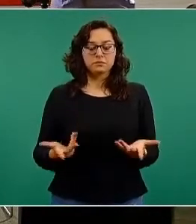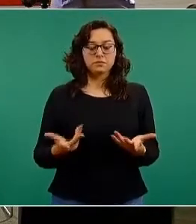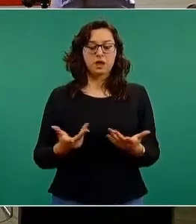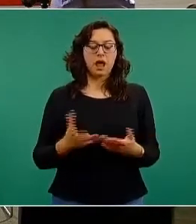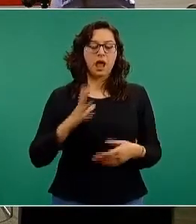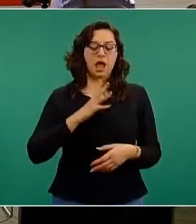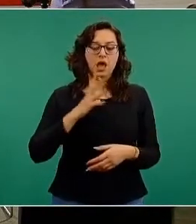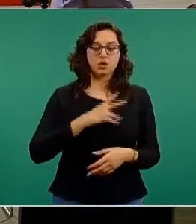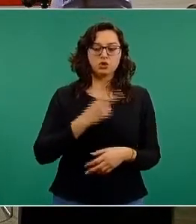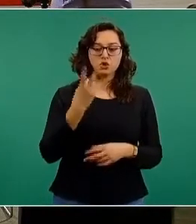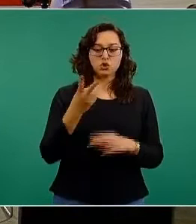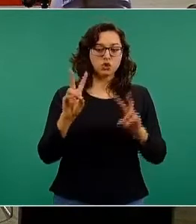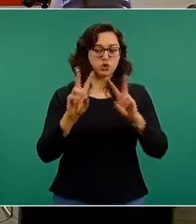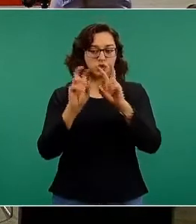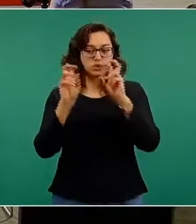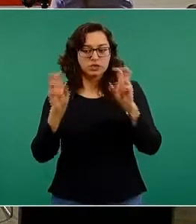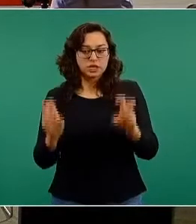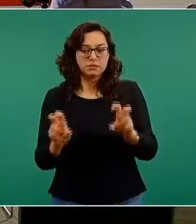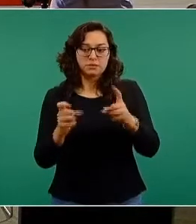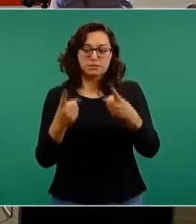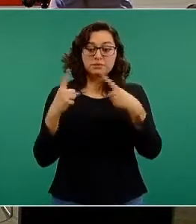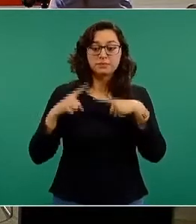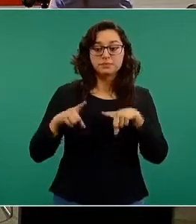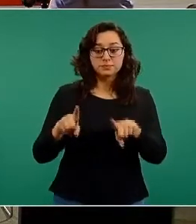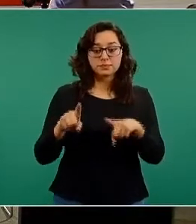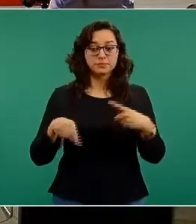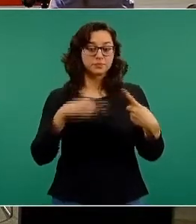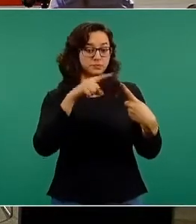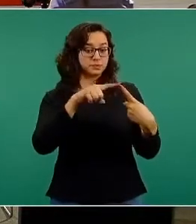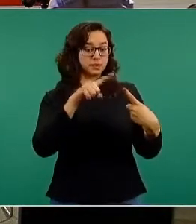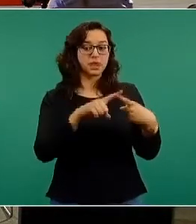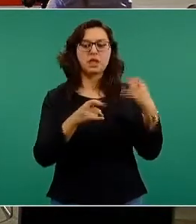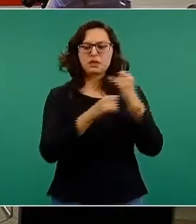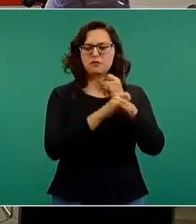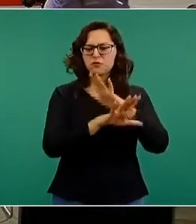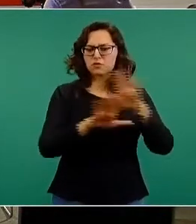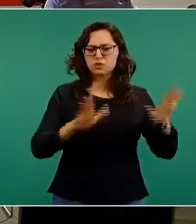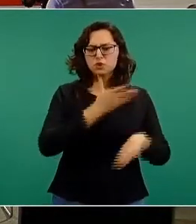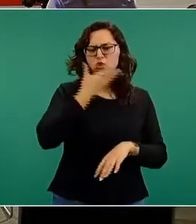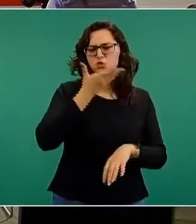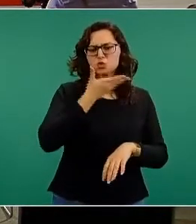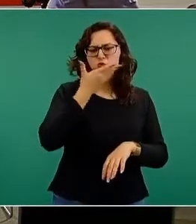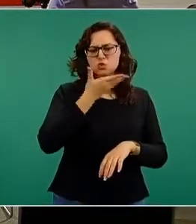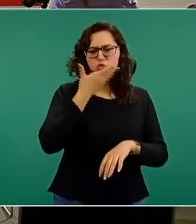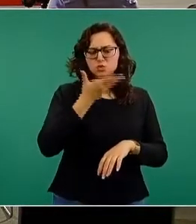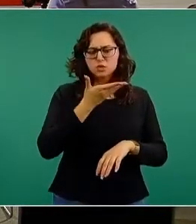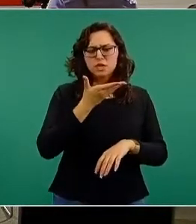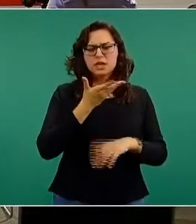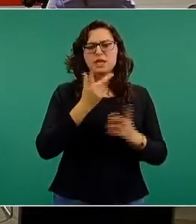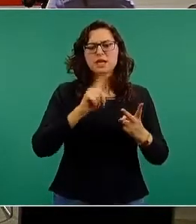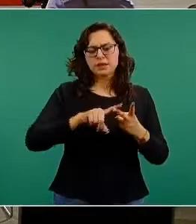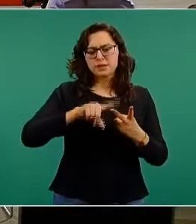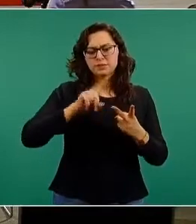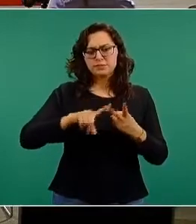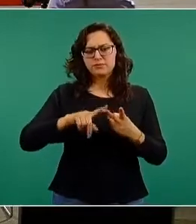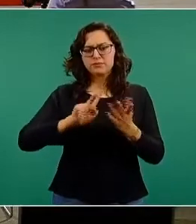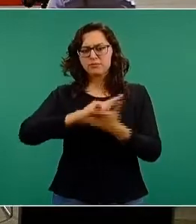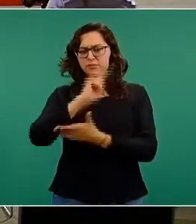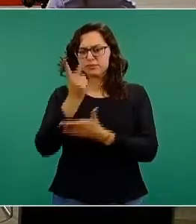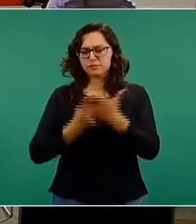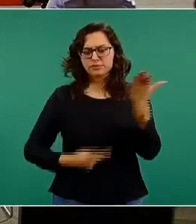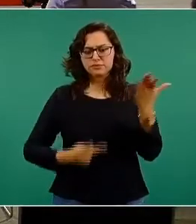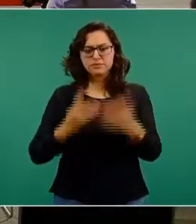estos dos elementos de información. Por un lado, el avance del programa de vacunación y también,